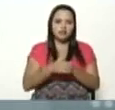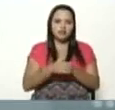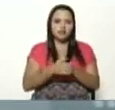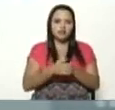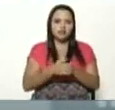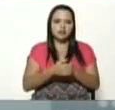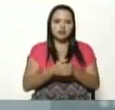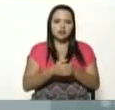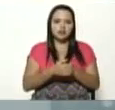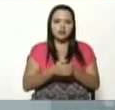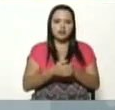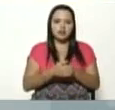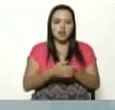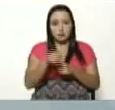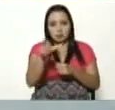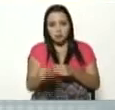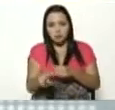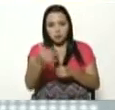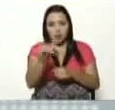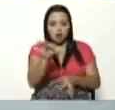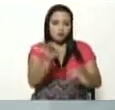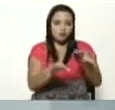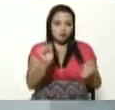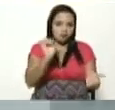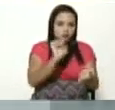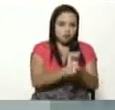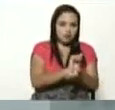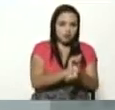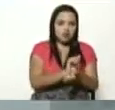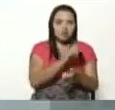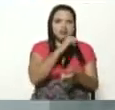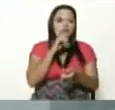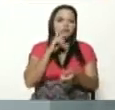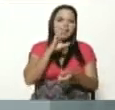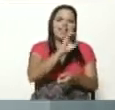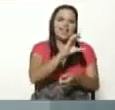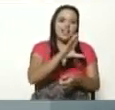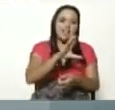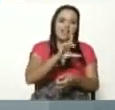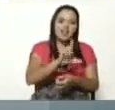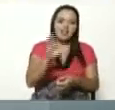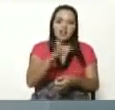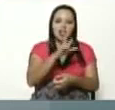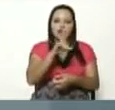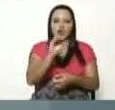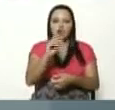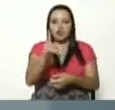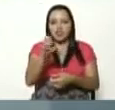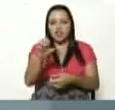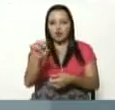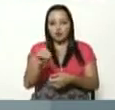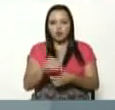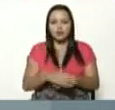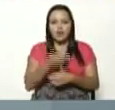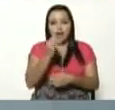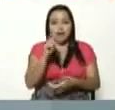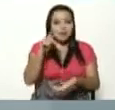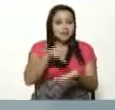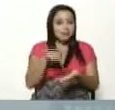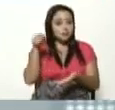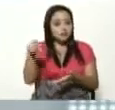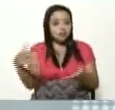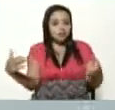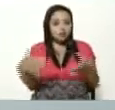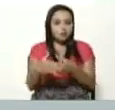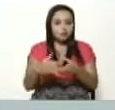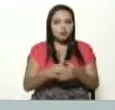Internado Judicial de la Región Capital, El Rodeo. Resalto la participación en esta categoría,